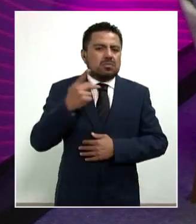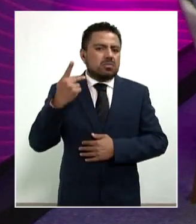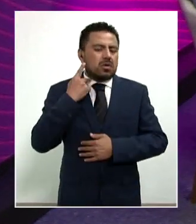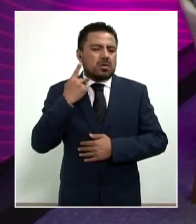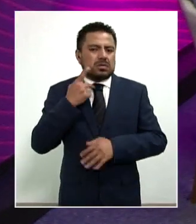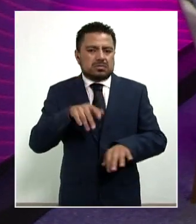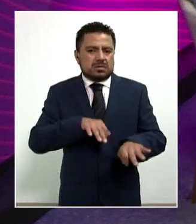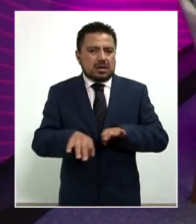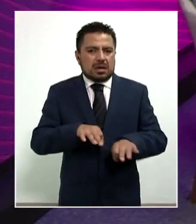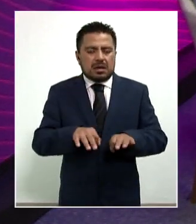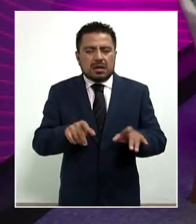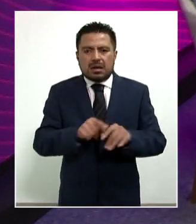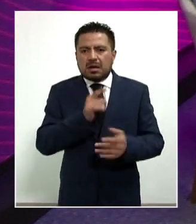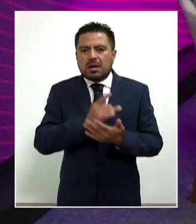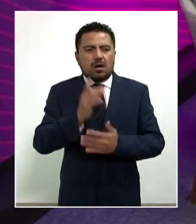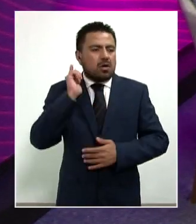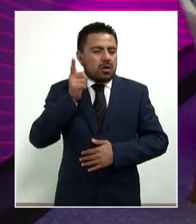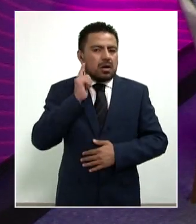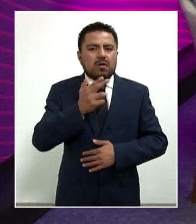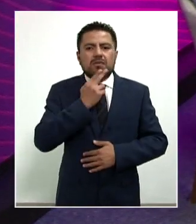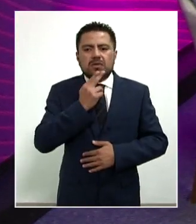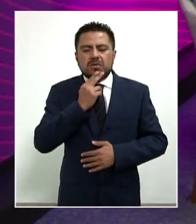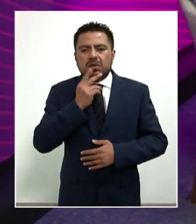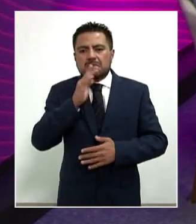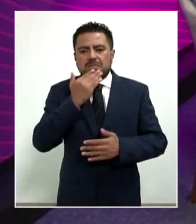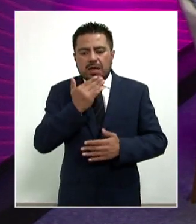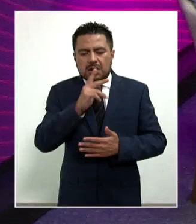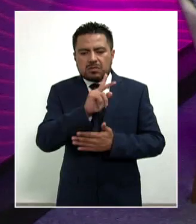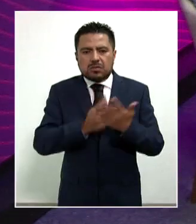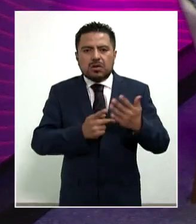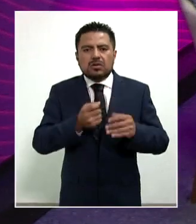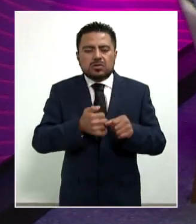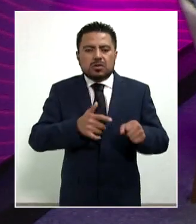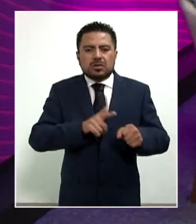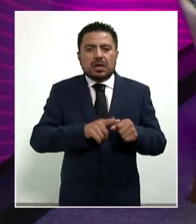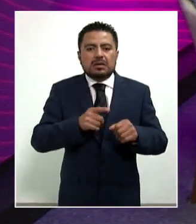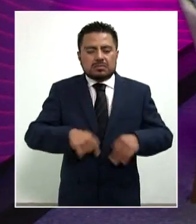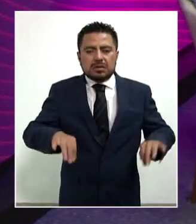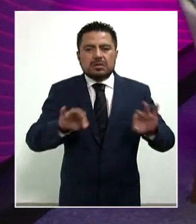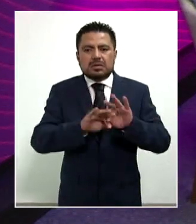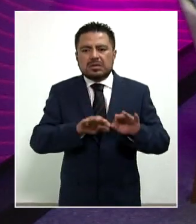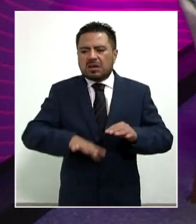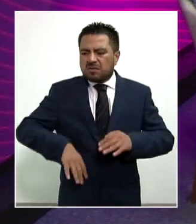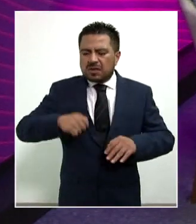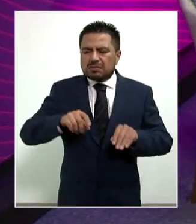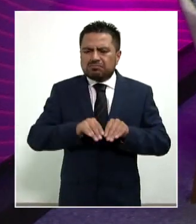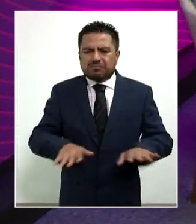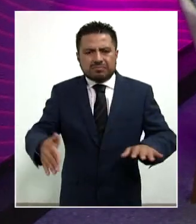política laboral. Entonces, ojalá funcionen bien los programas sociales, sería muy importante que haya un esfuerzo